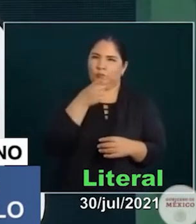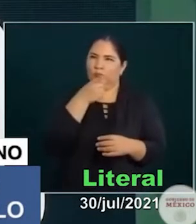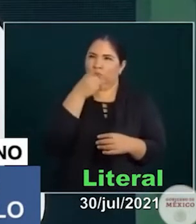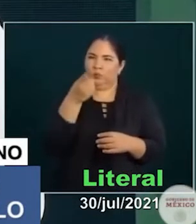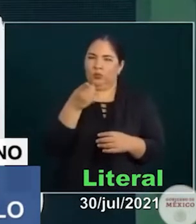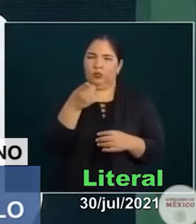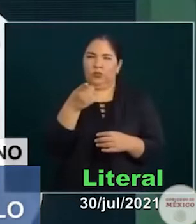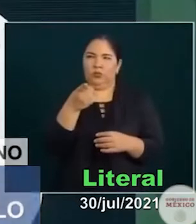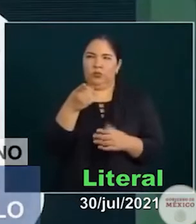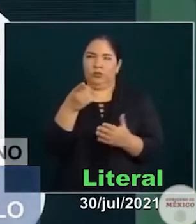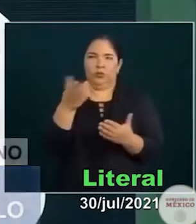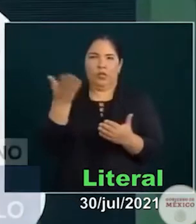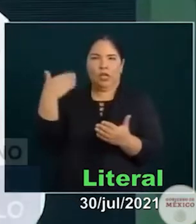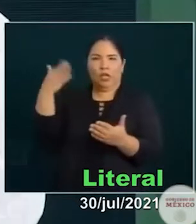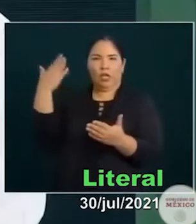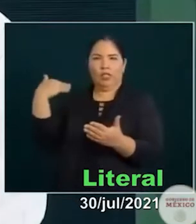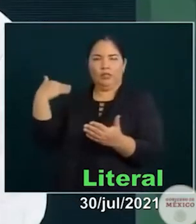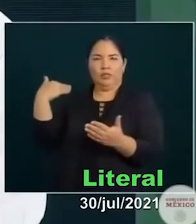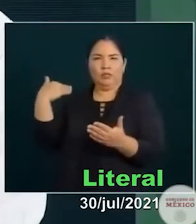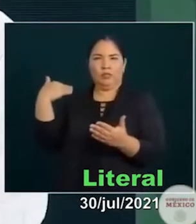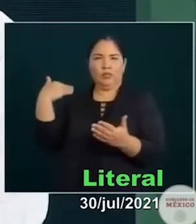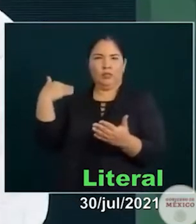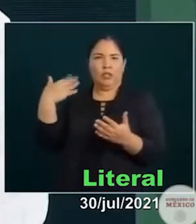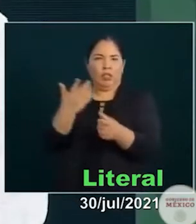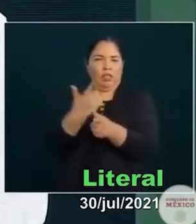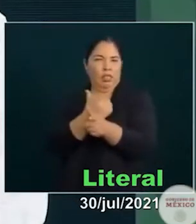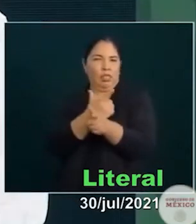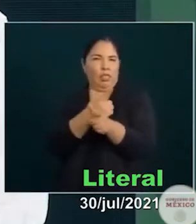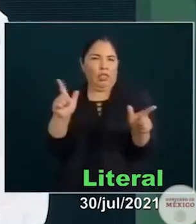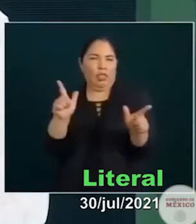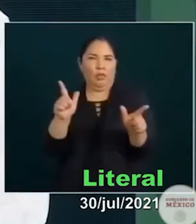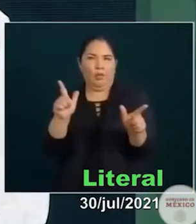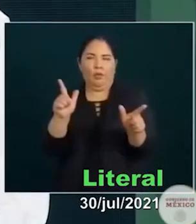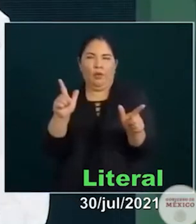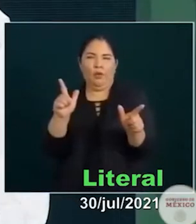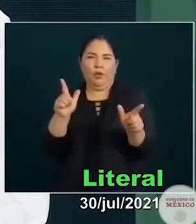orden de dejar en libertad